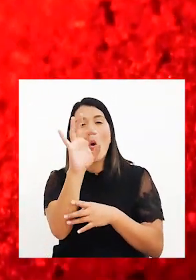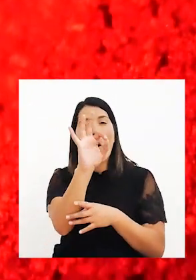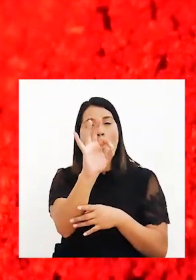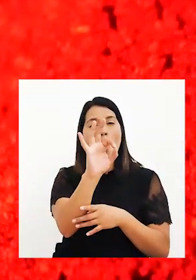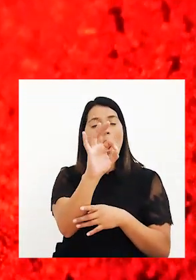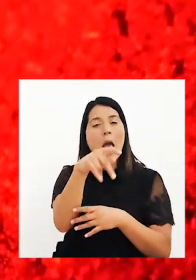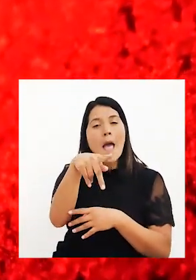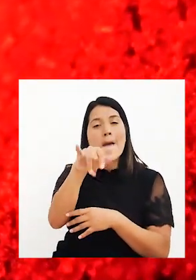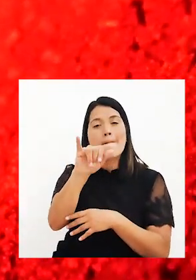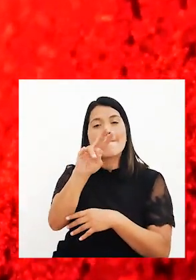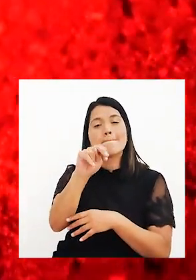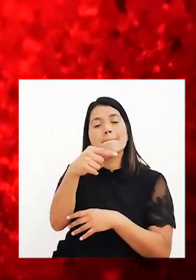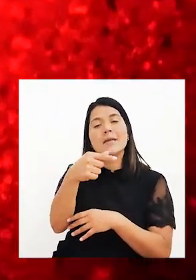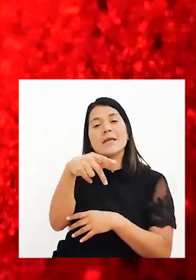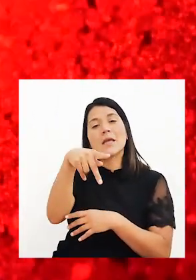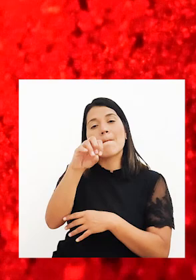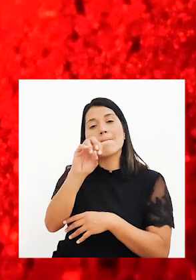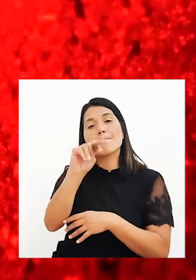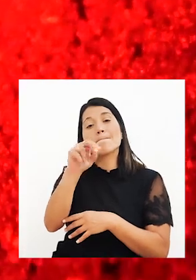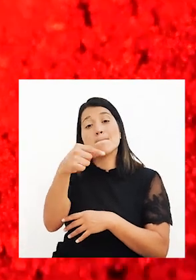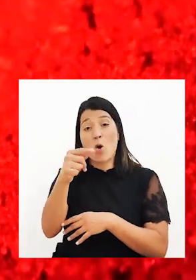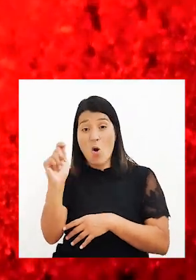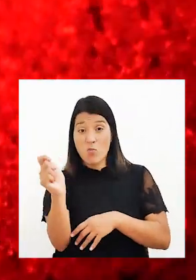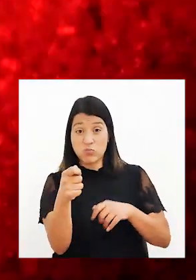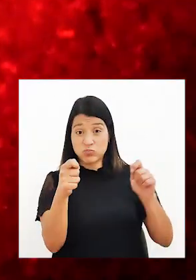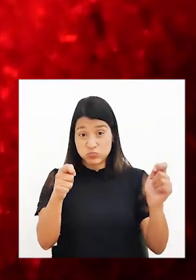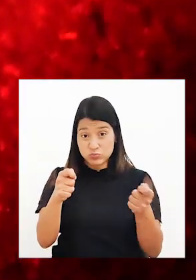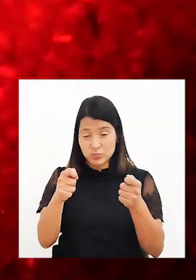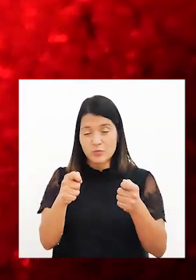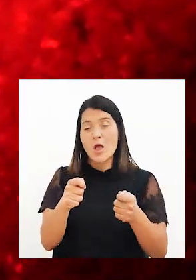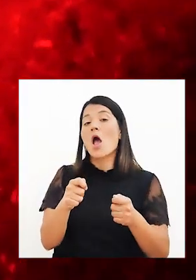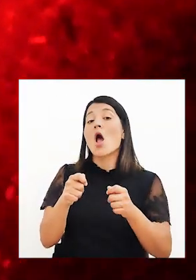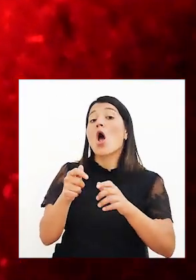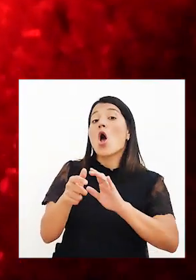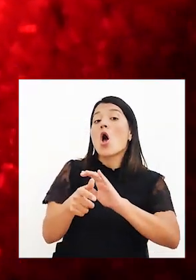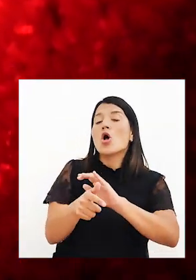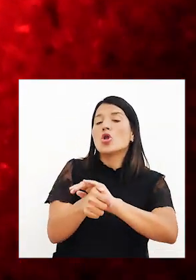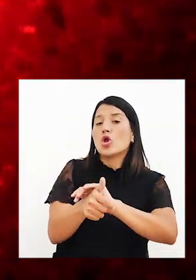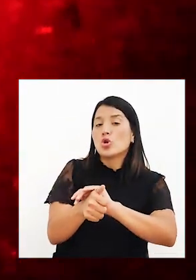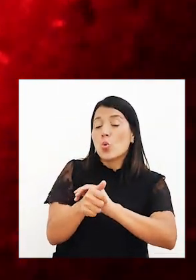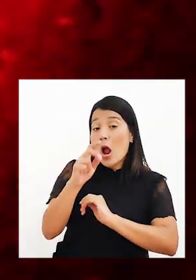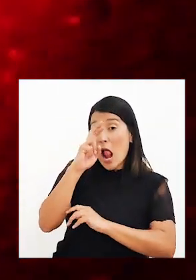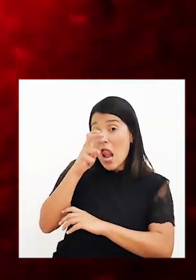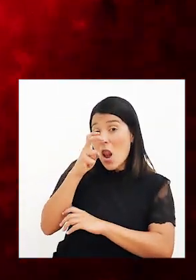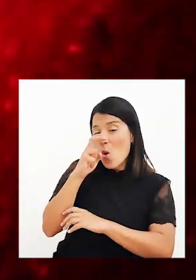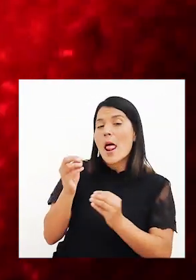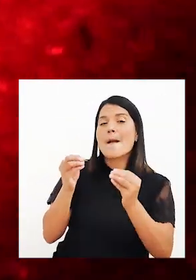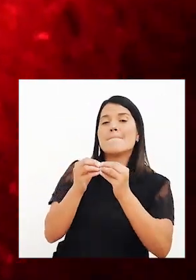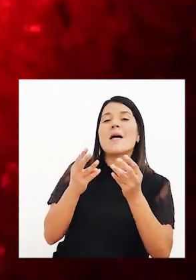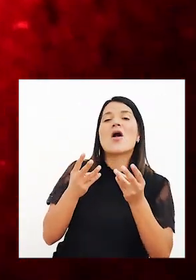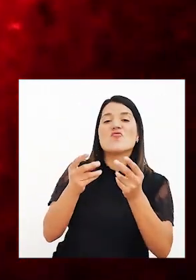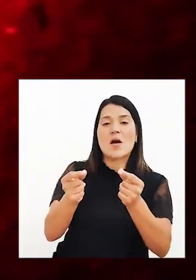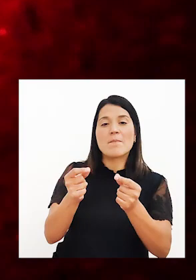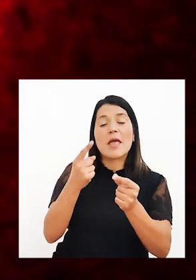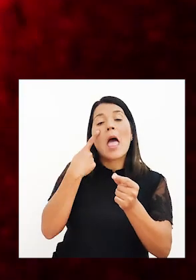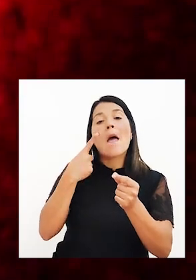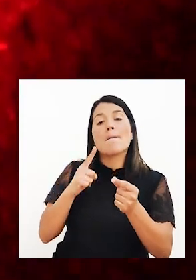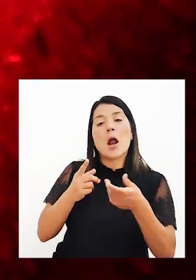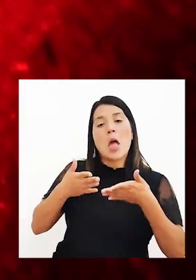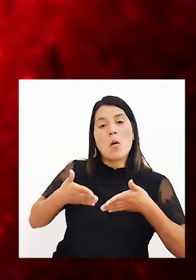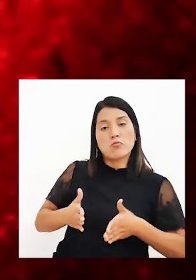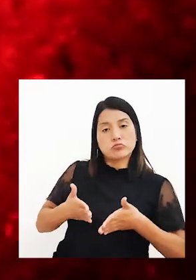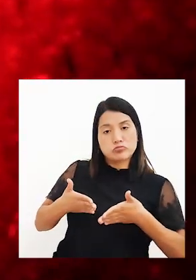ping-pong. La tortuga lora es la más rápida en el evento de la anidación.